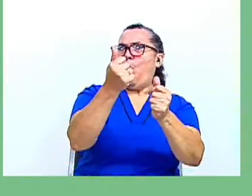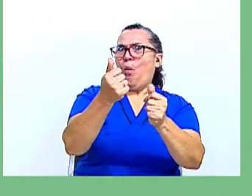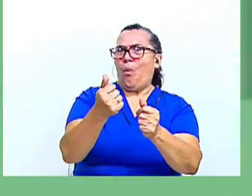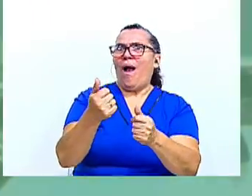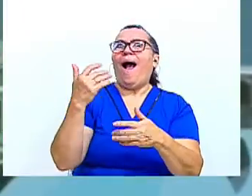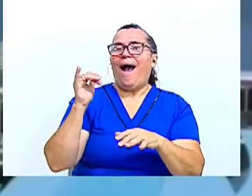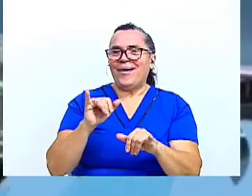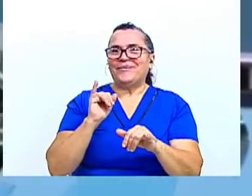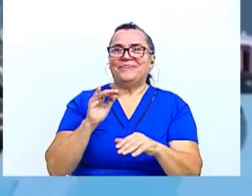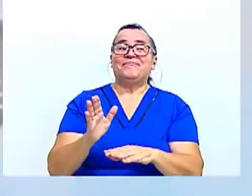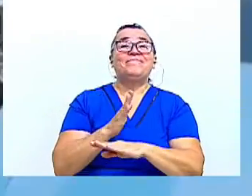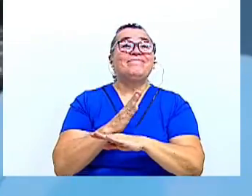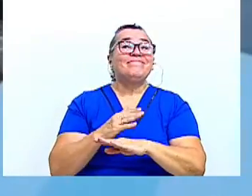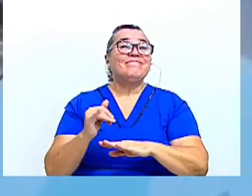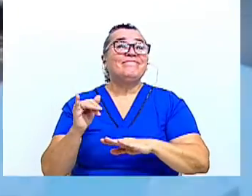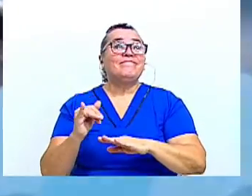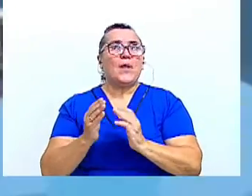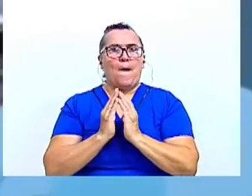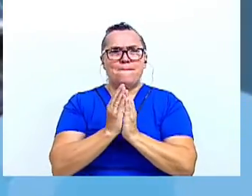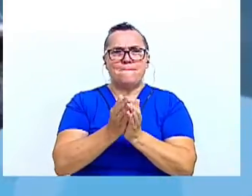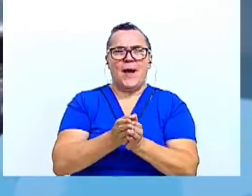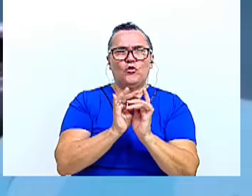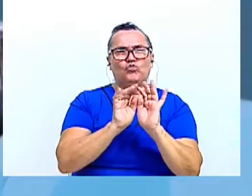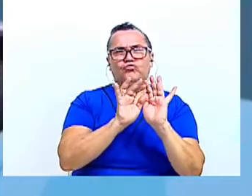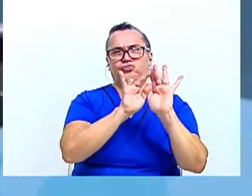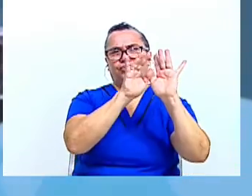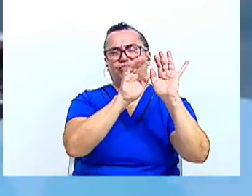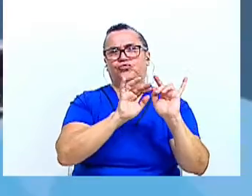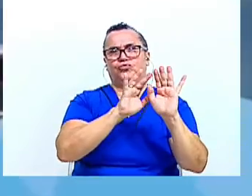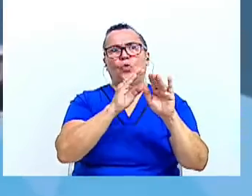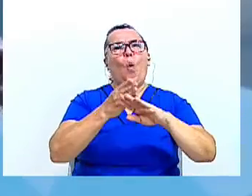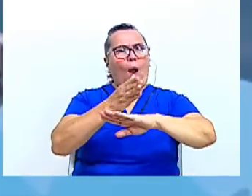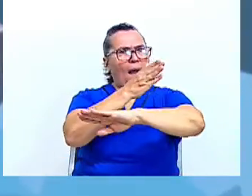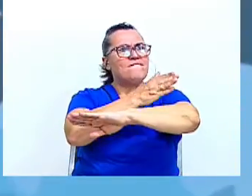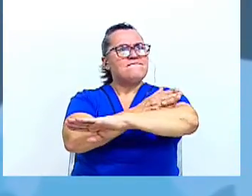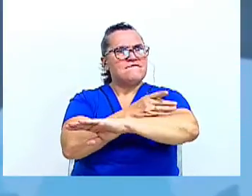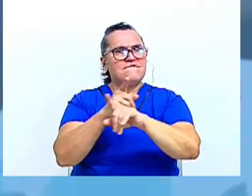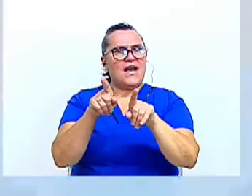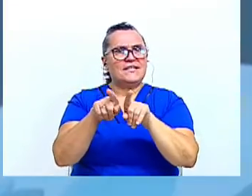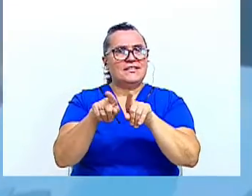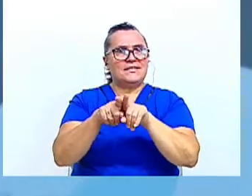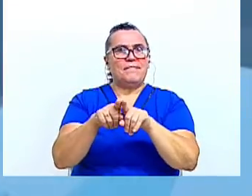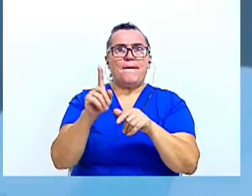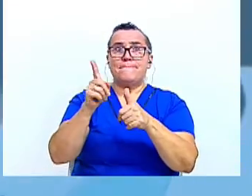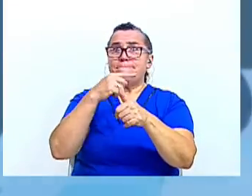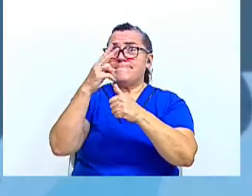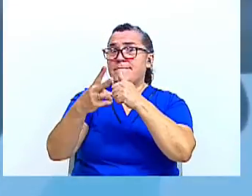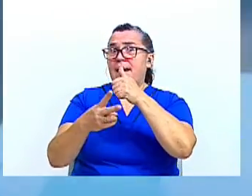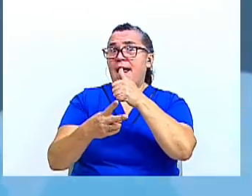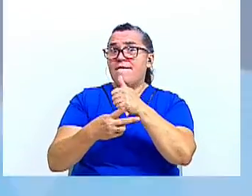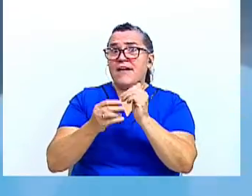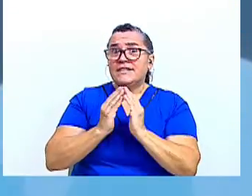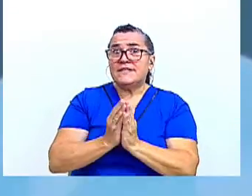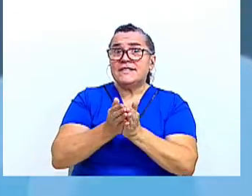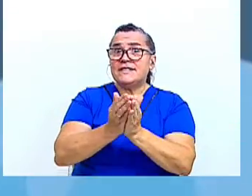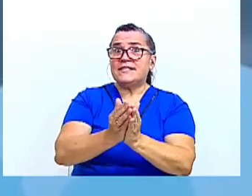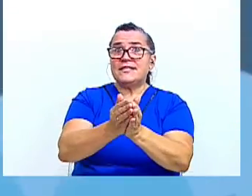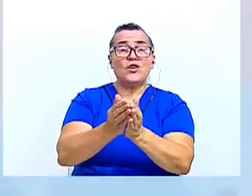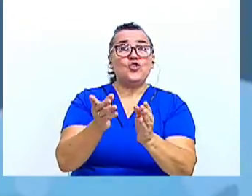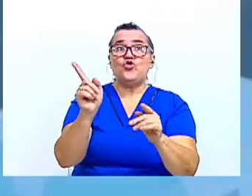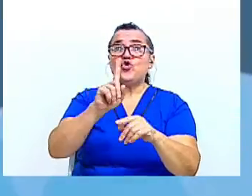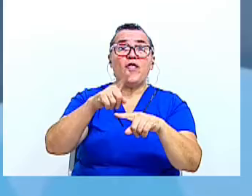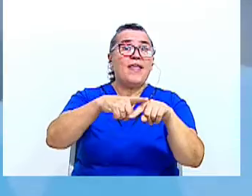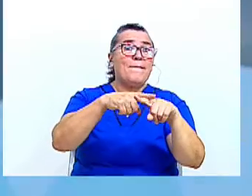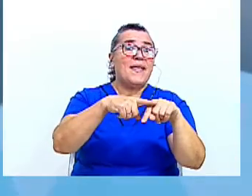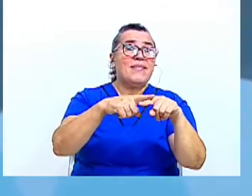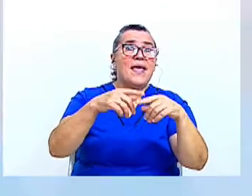rápido. Los barcos de vapor también supusieron un gran avance, haciendo que por primera vez en la historia de la navegación no hubiese que depender